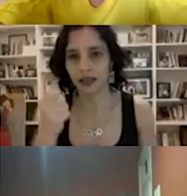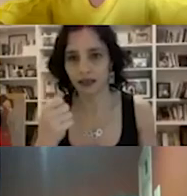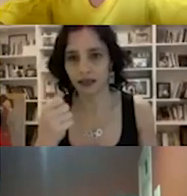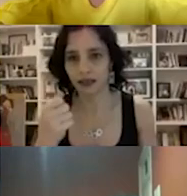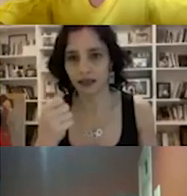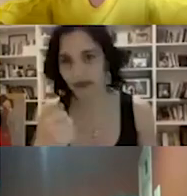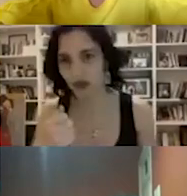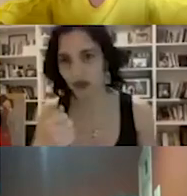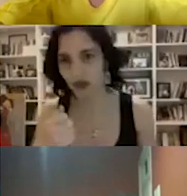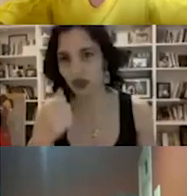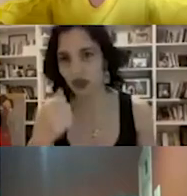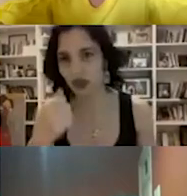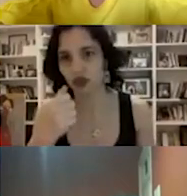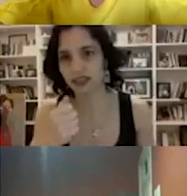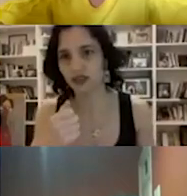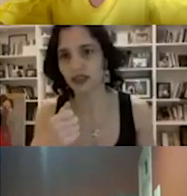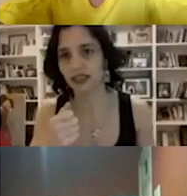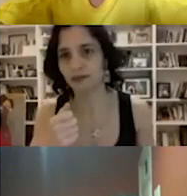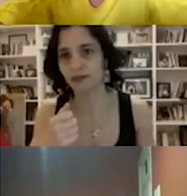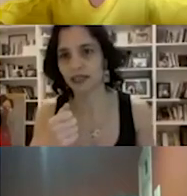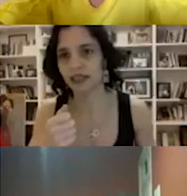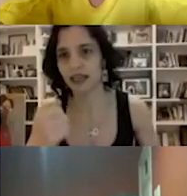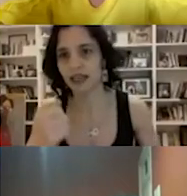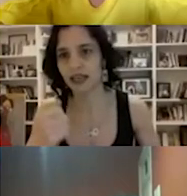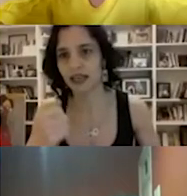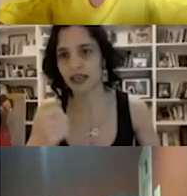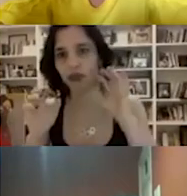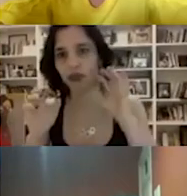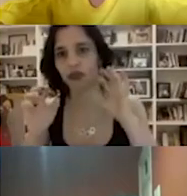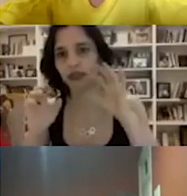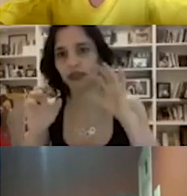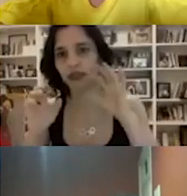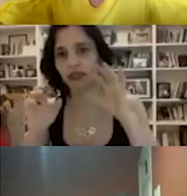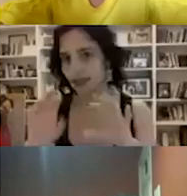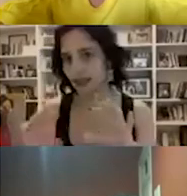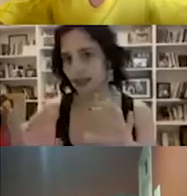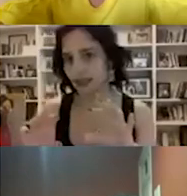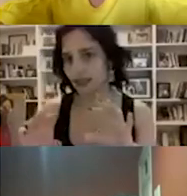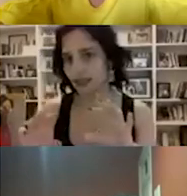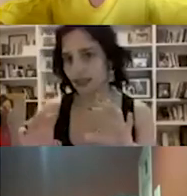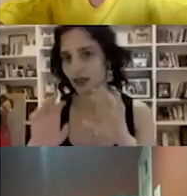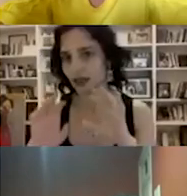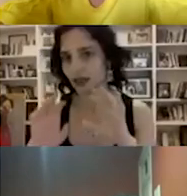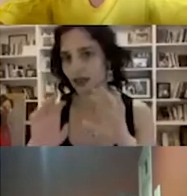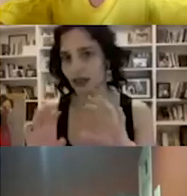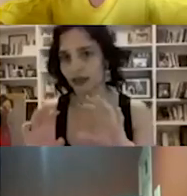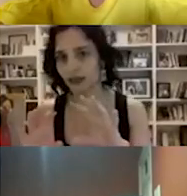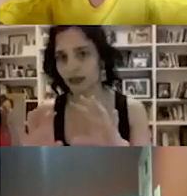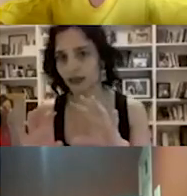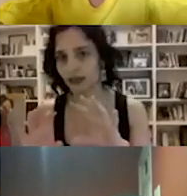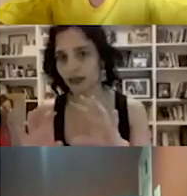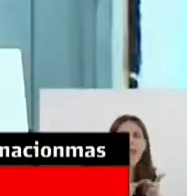de profundización y consolidación de identidad partidaria, porque estamos mostrando a Fernández y a Cristina con la de la